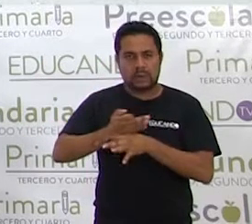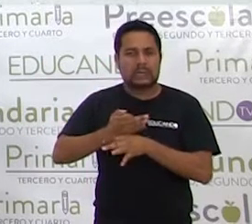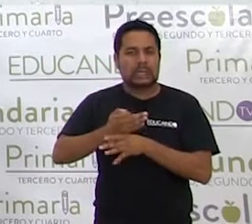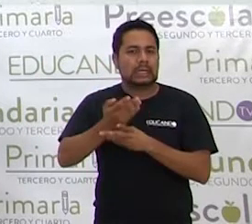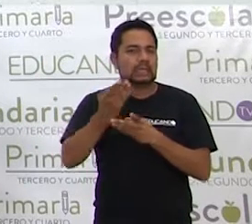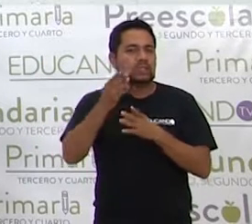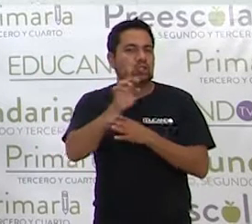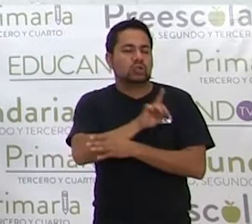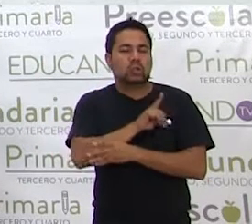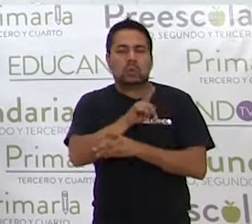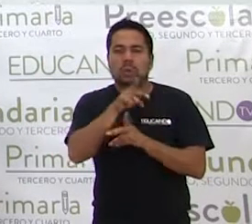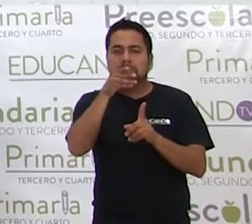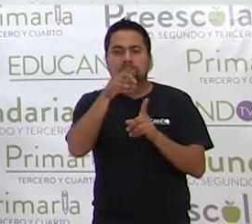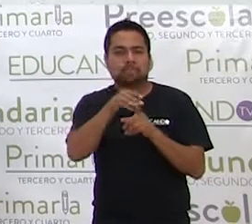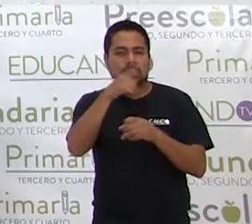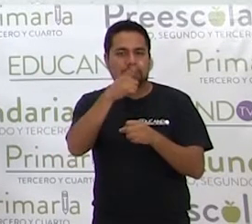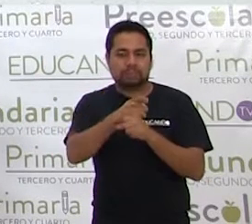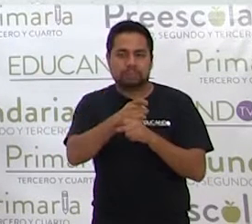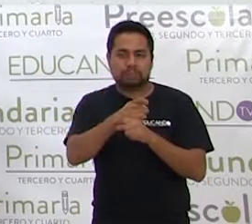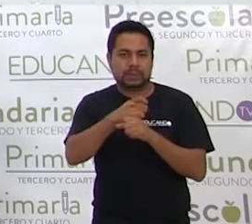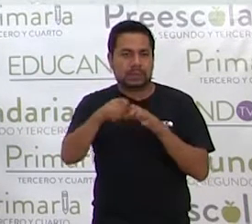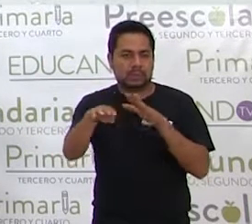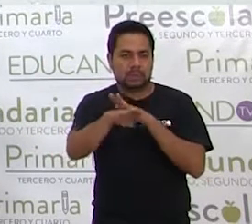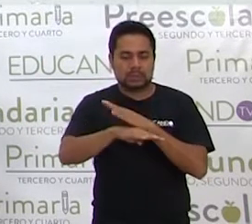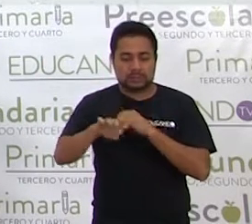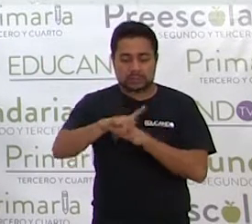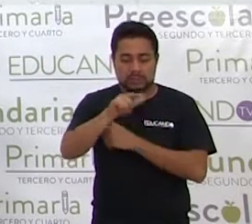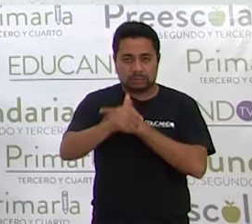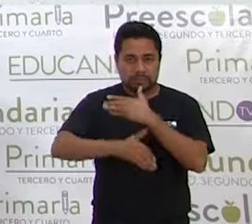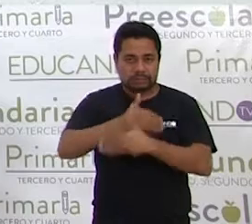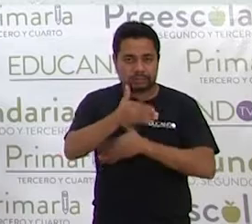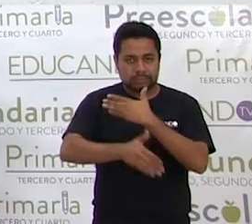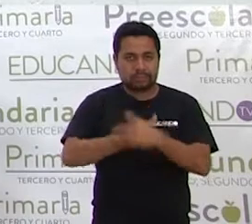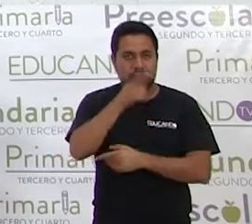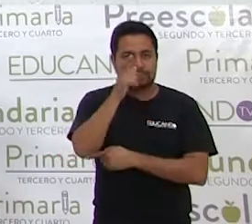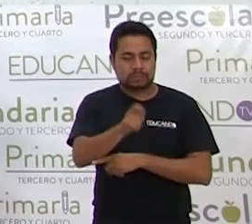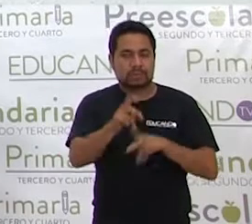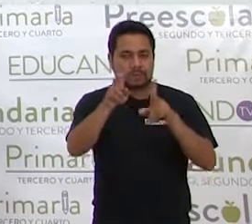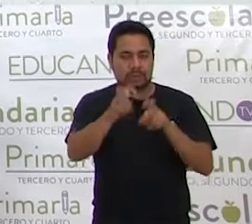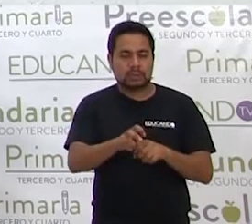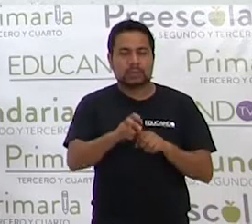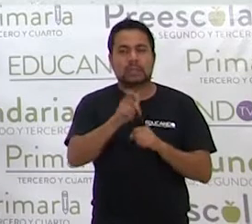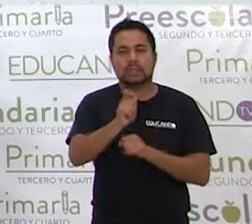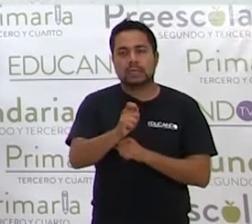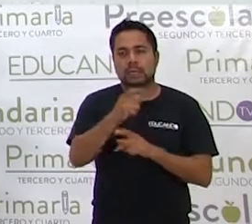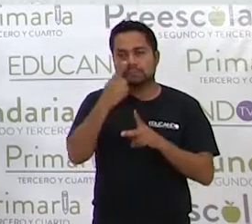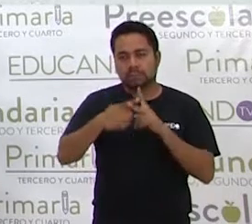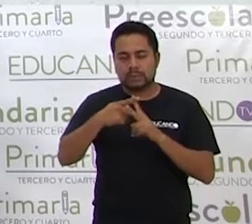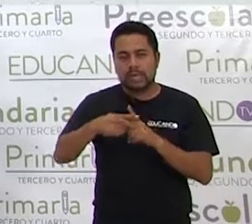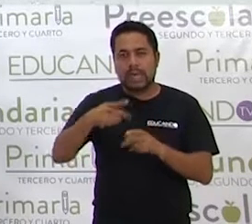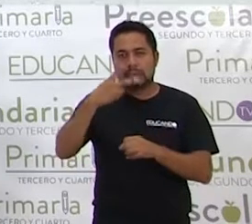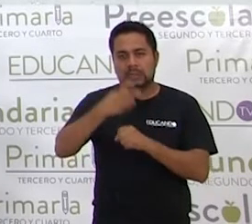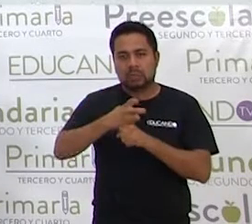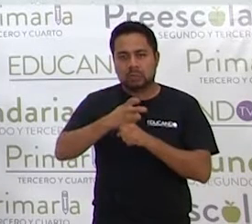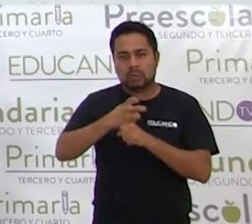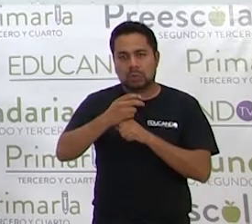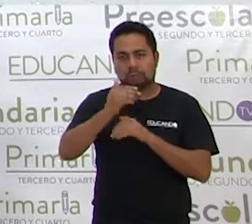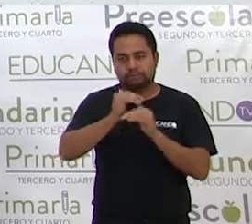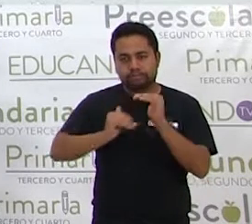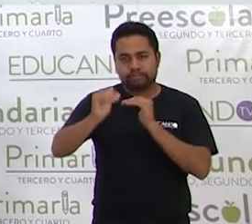ya más adelante posteriormente estaremos abordando las ecuaciones de segundo grado o